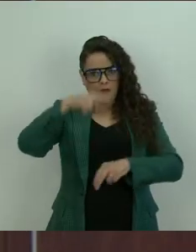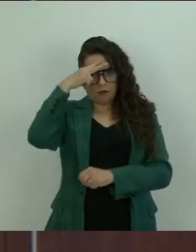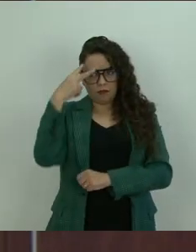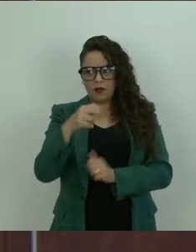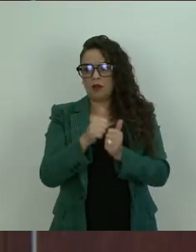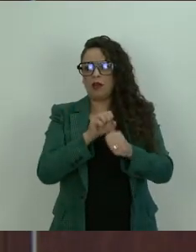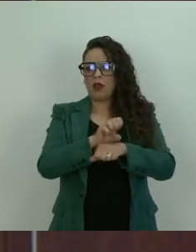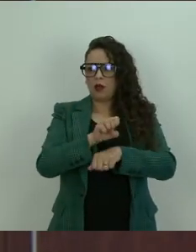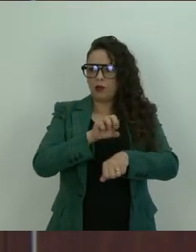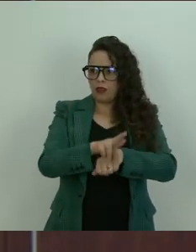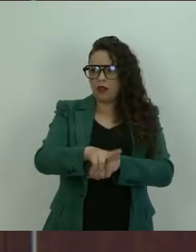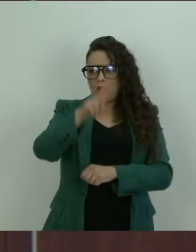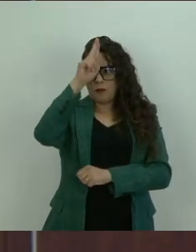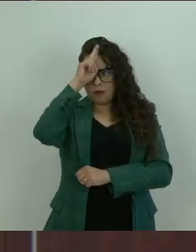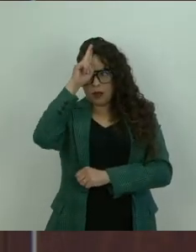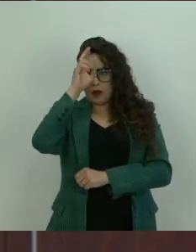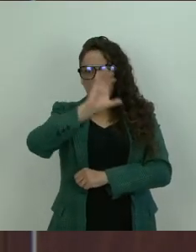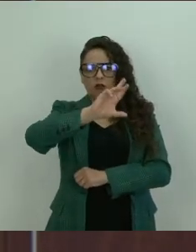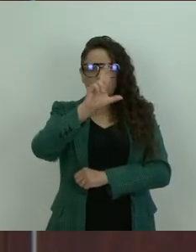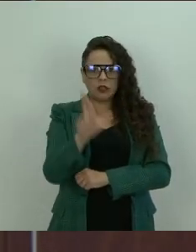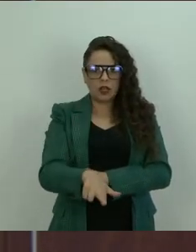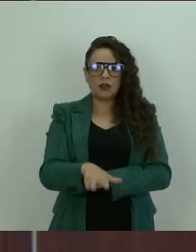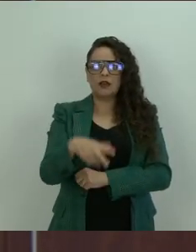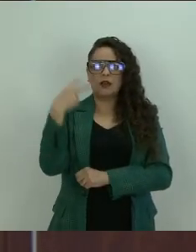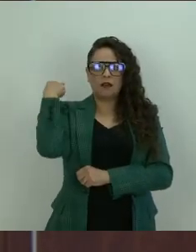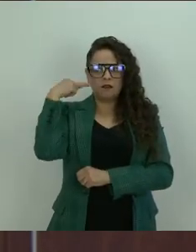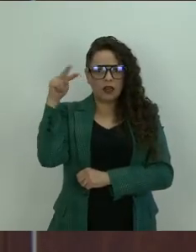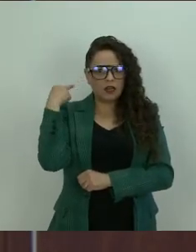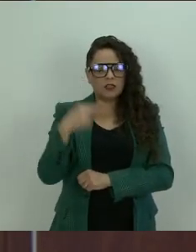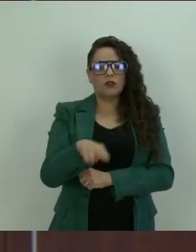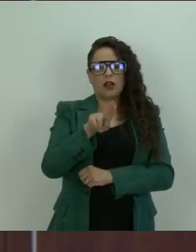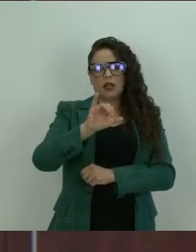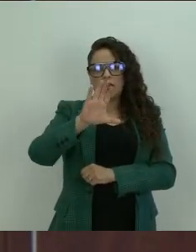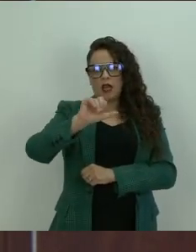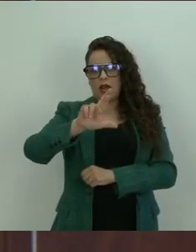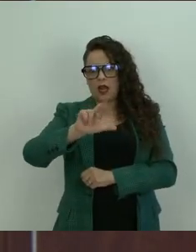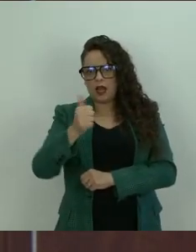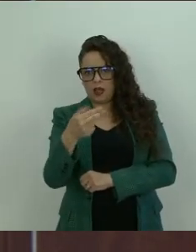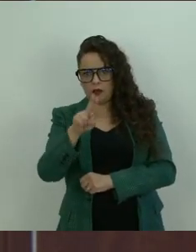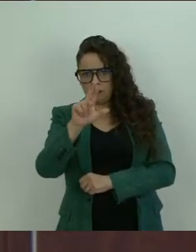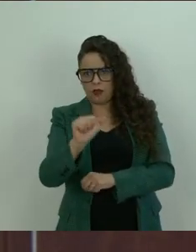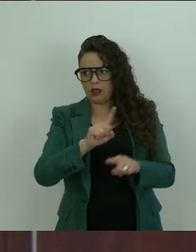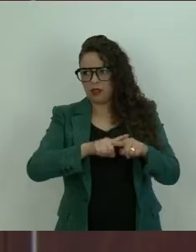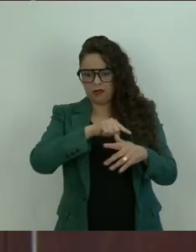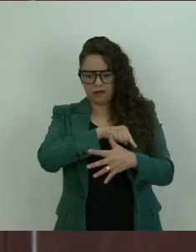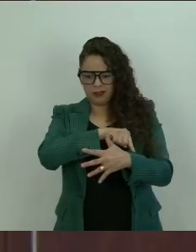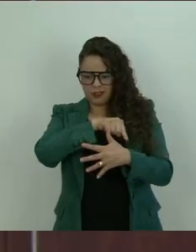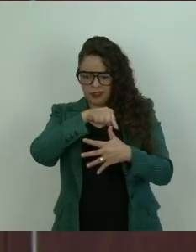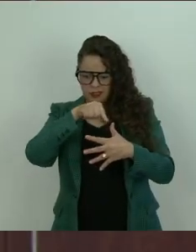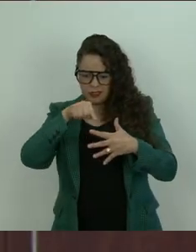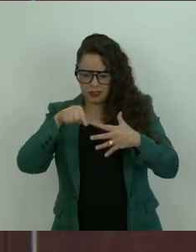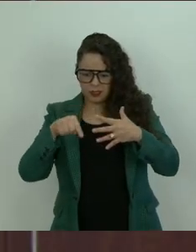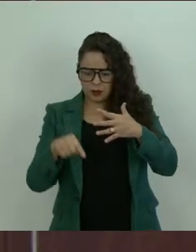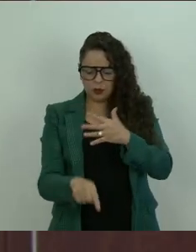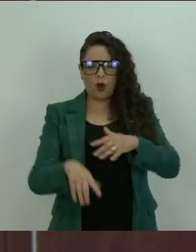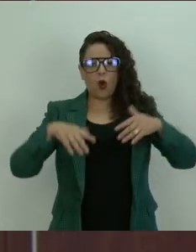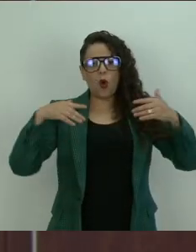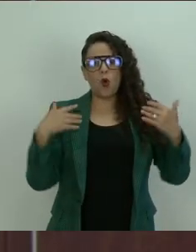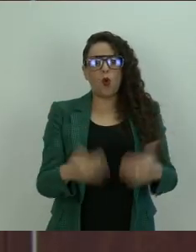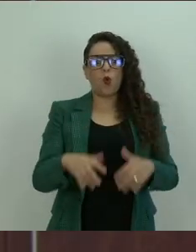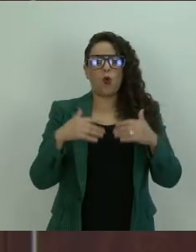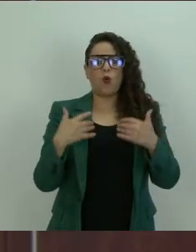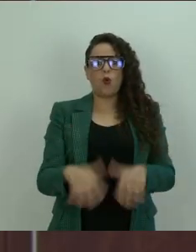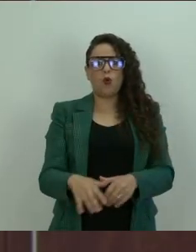Rica, Honduras, Venezuela y Nicaragua. En todos los casos, pudo tener un panorama completo de la situación